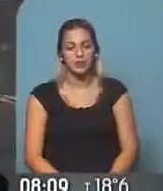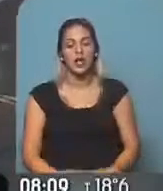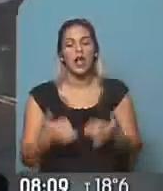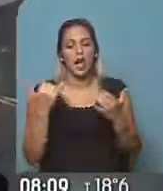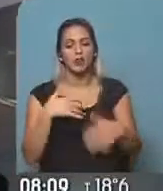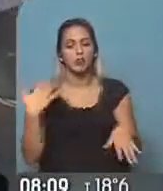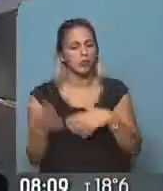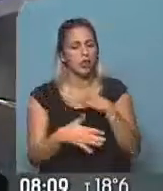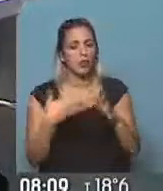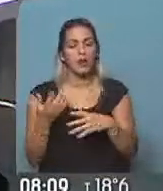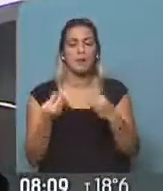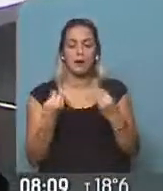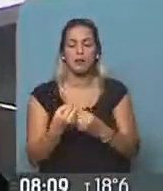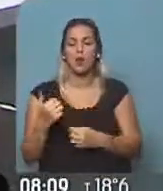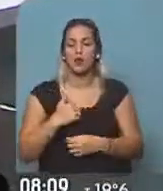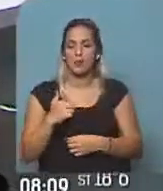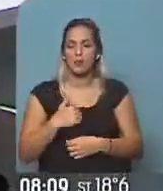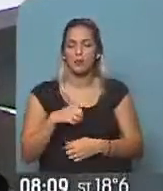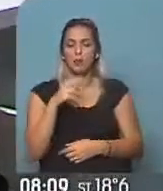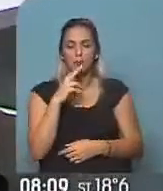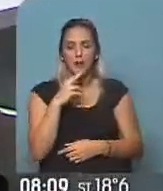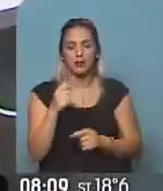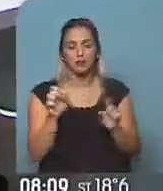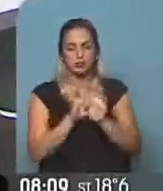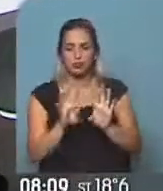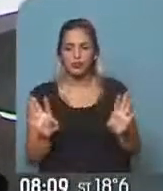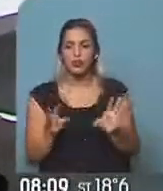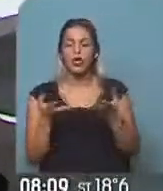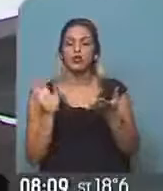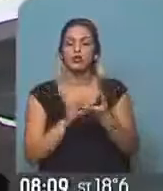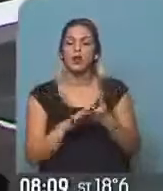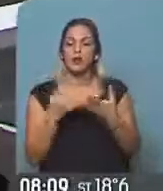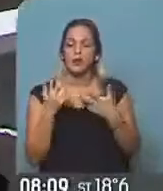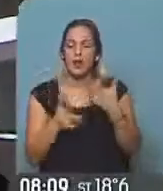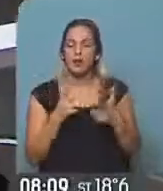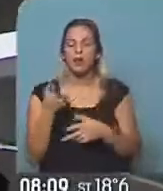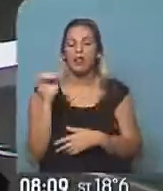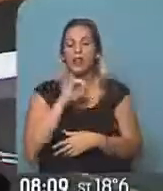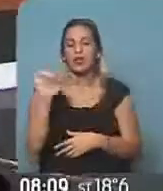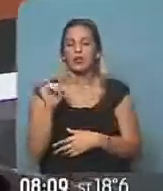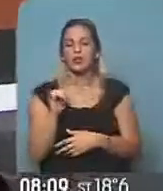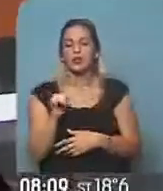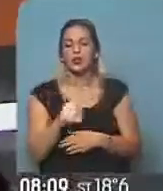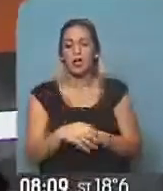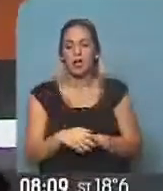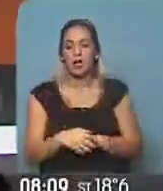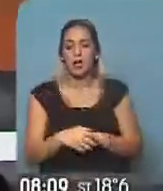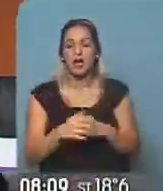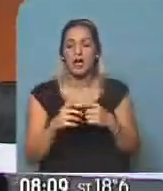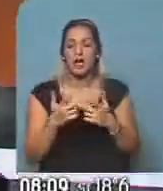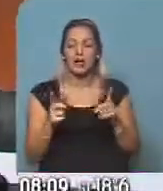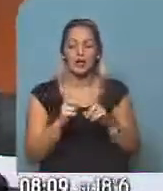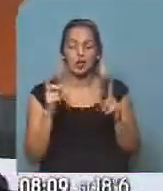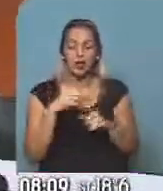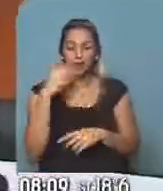Escándalo que rodea a la prefectura enrededor de lo que aseguran, denuncian que fue un operativo ilegal por parte de